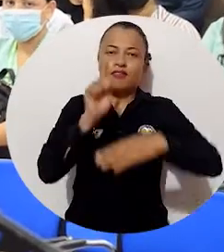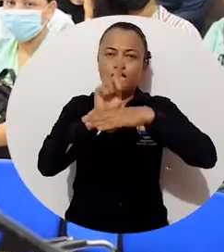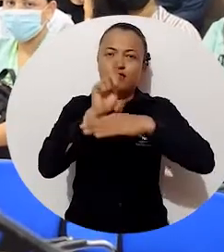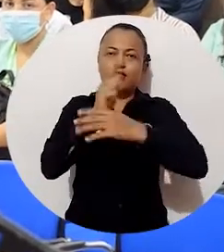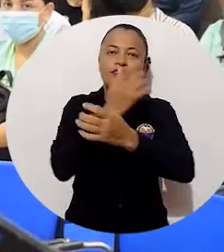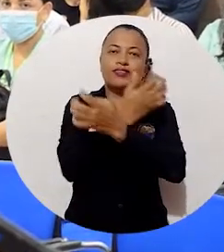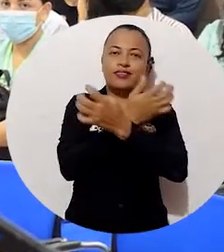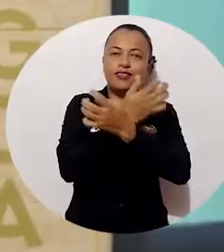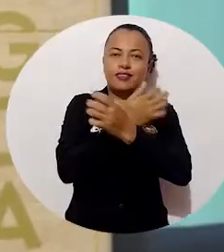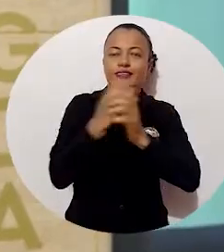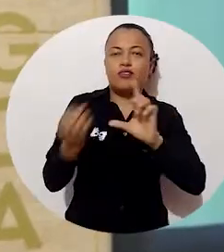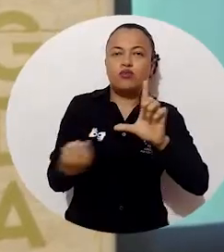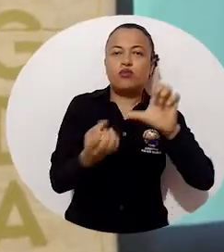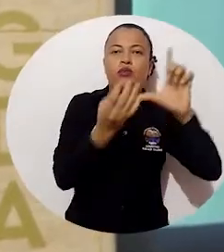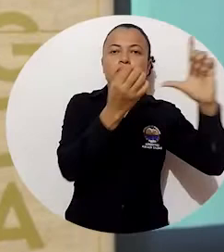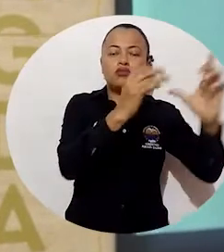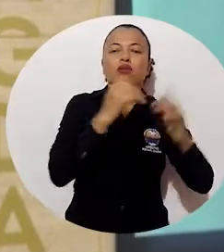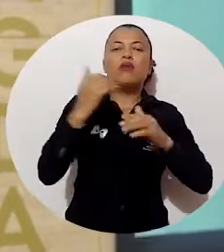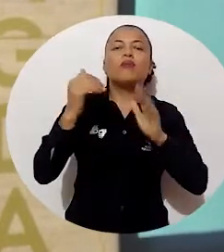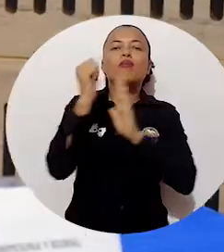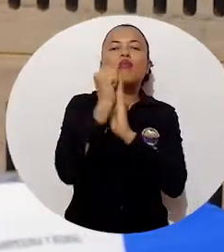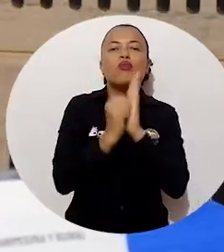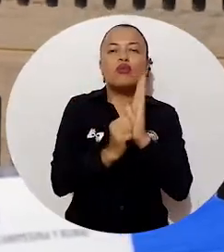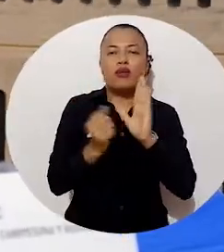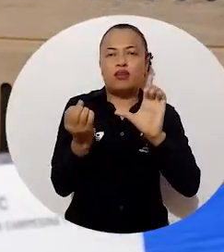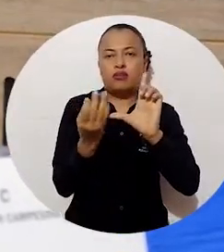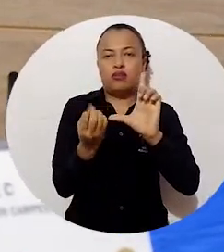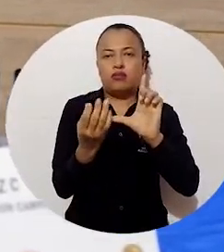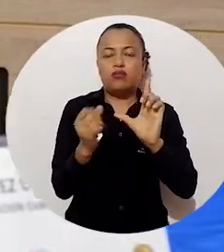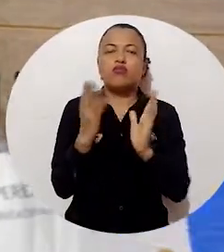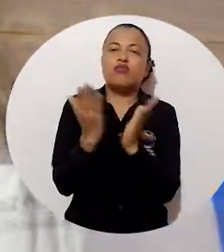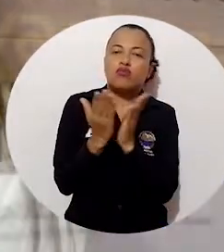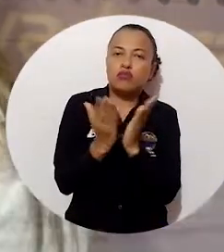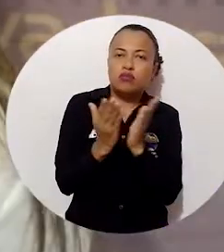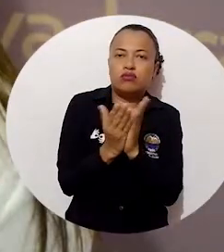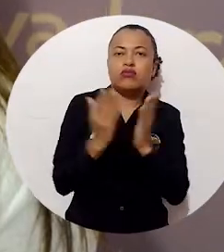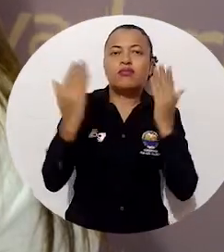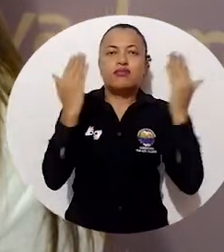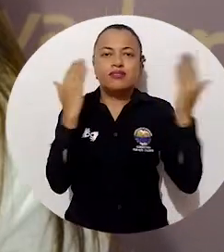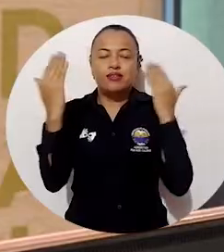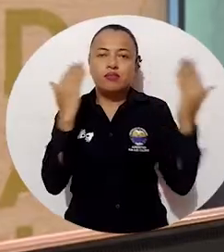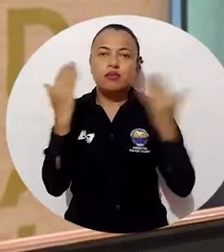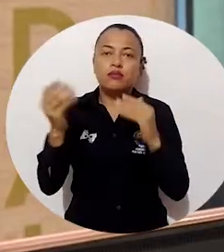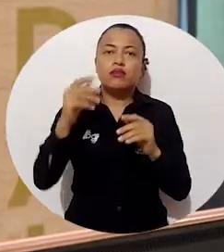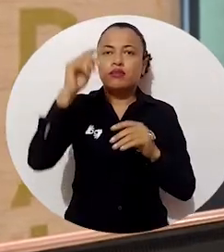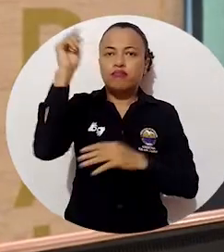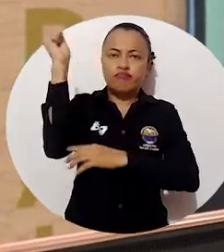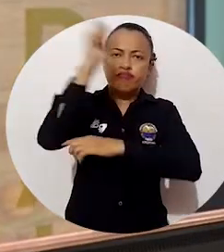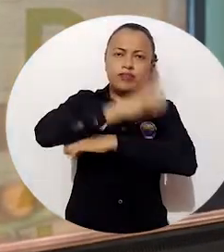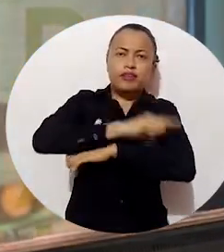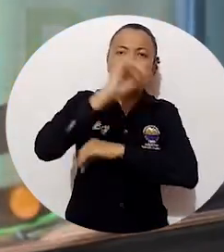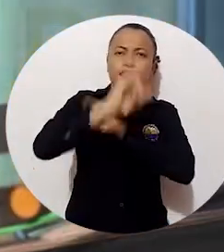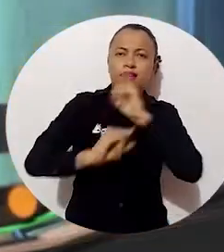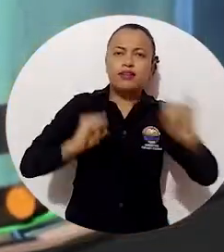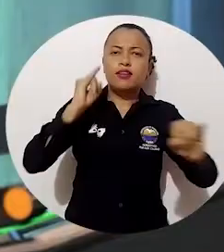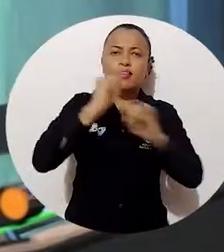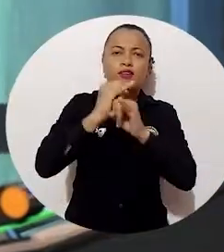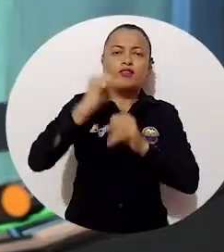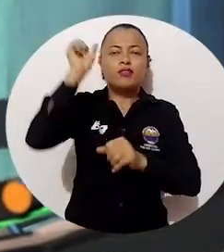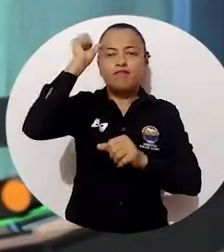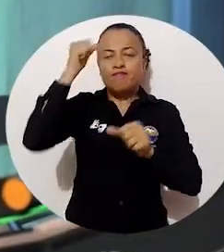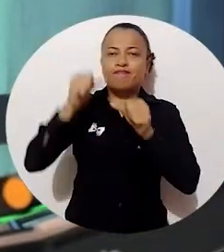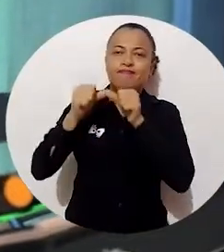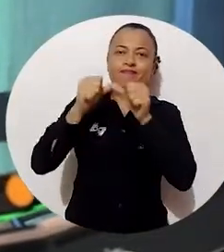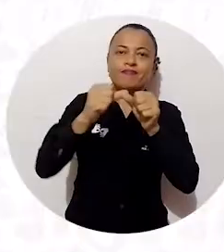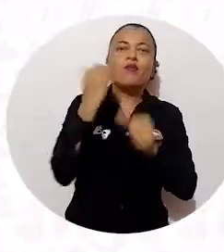desde la Facultad de Ciencias de la Educación a través del Programa de Licenciatura en Educación Campesina y Rural, se conmemoró el Día Internacional de la